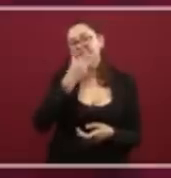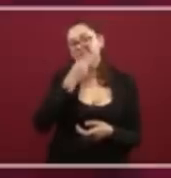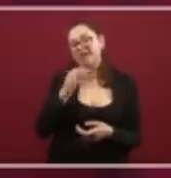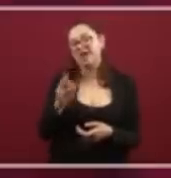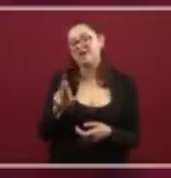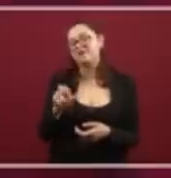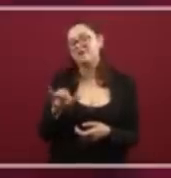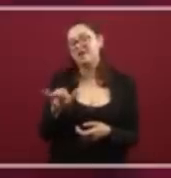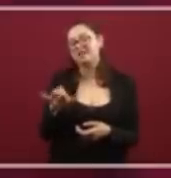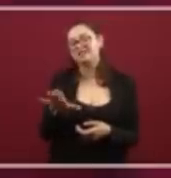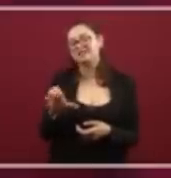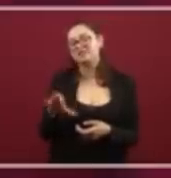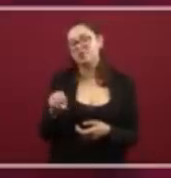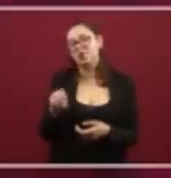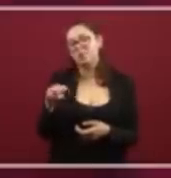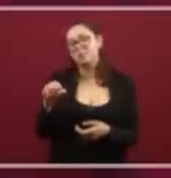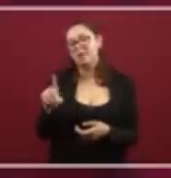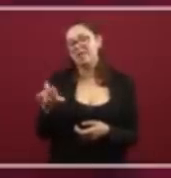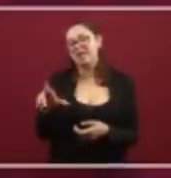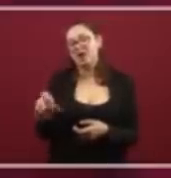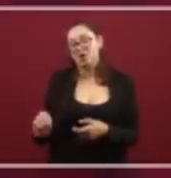caterino garza